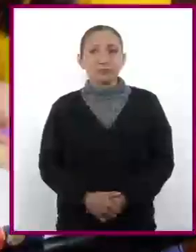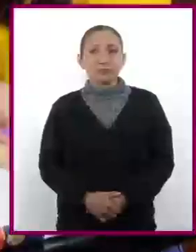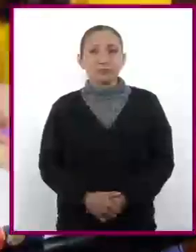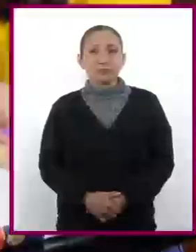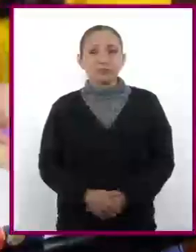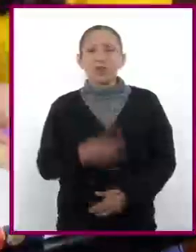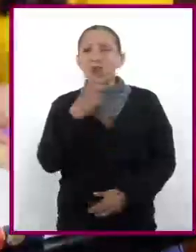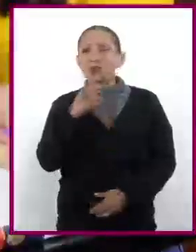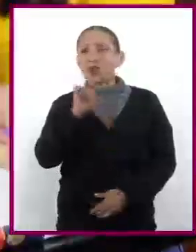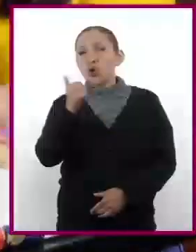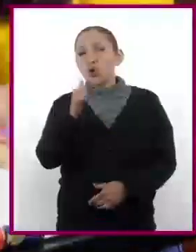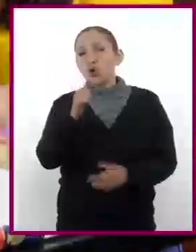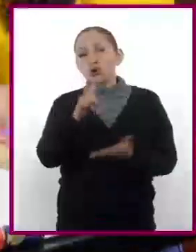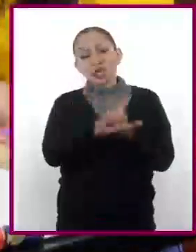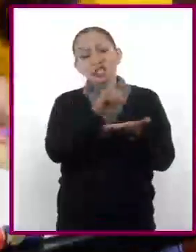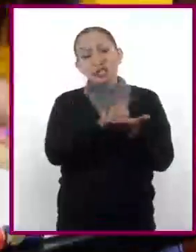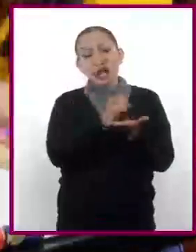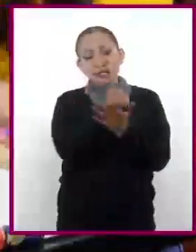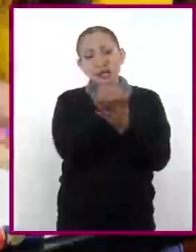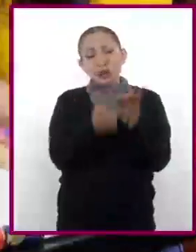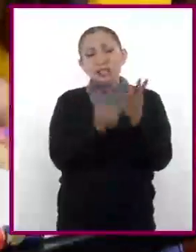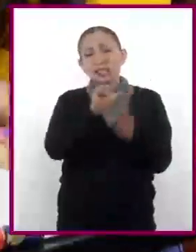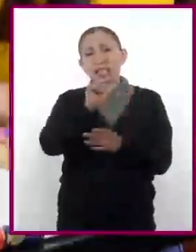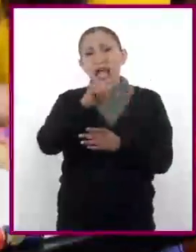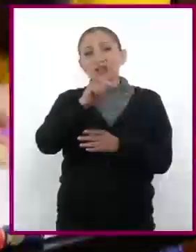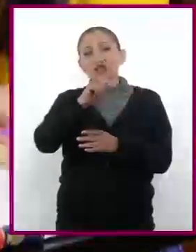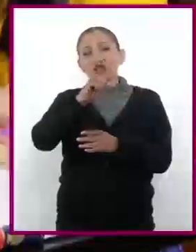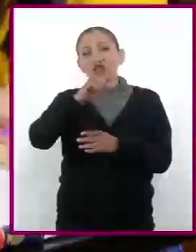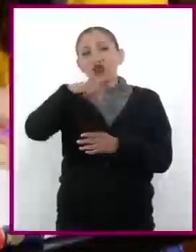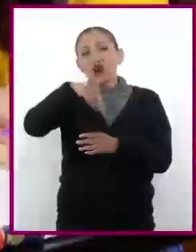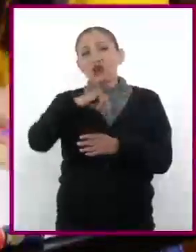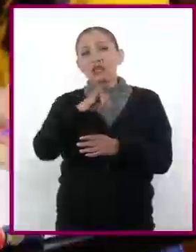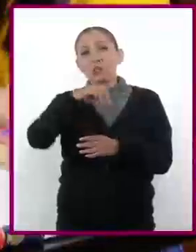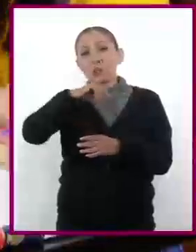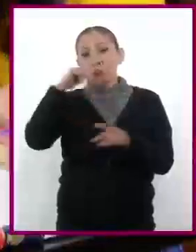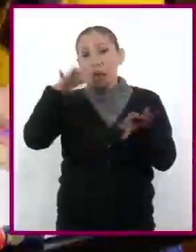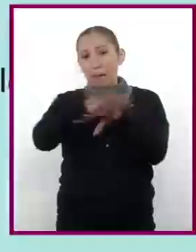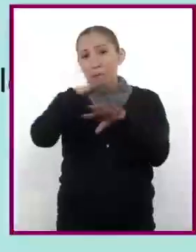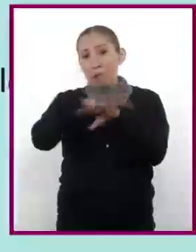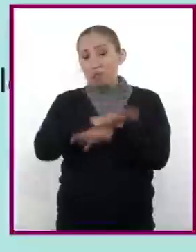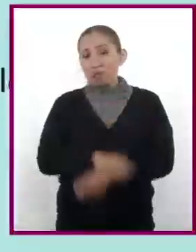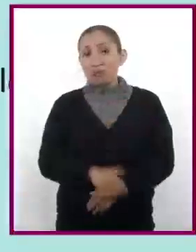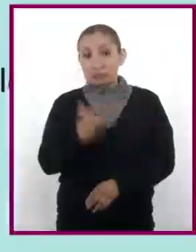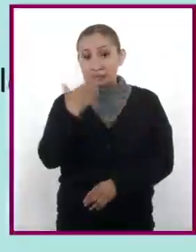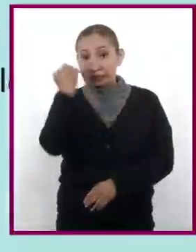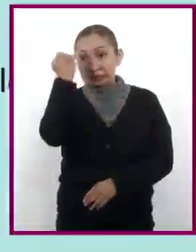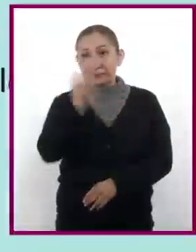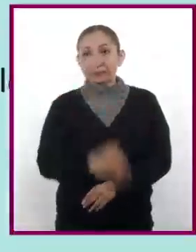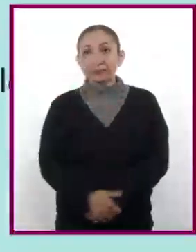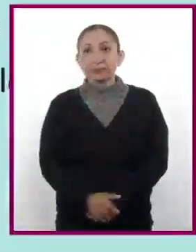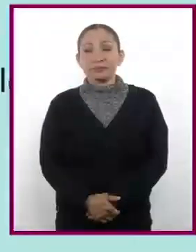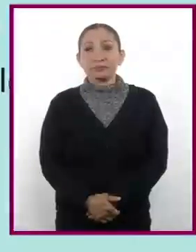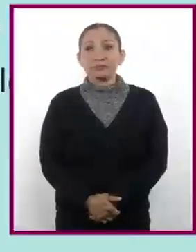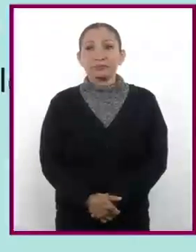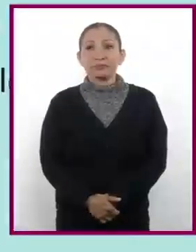¿Y si usas un diccionario de sinónimos y antónimos para sustituirlas? Buena idea.